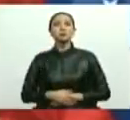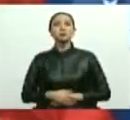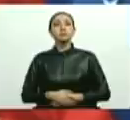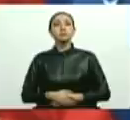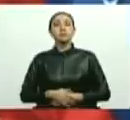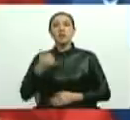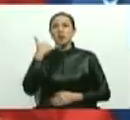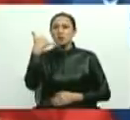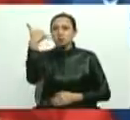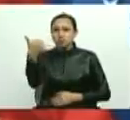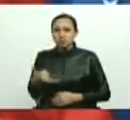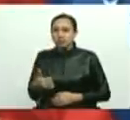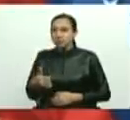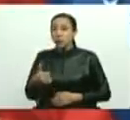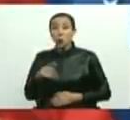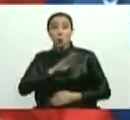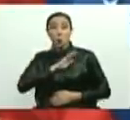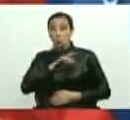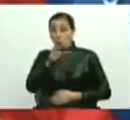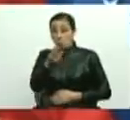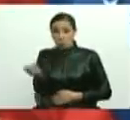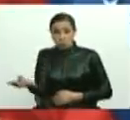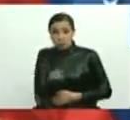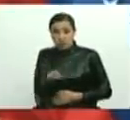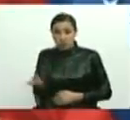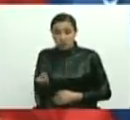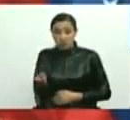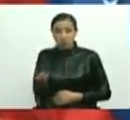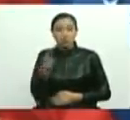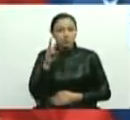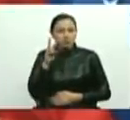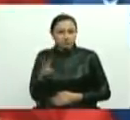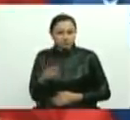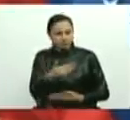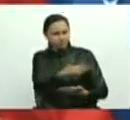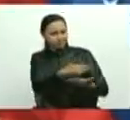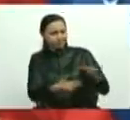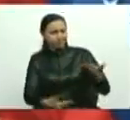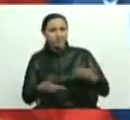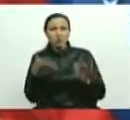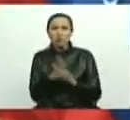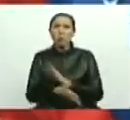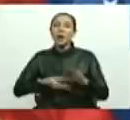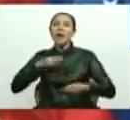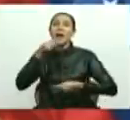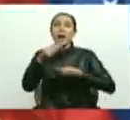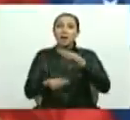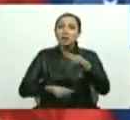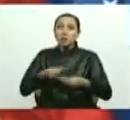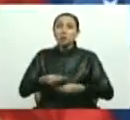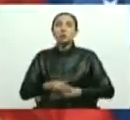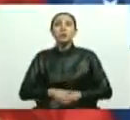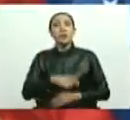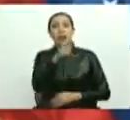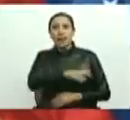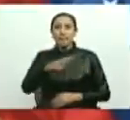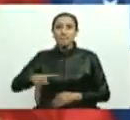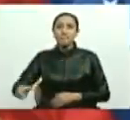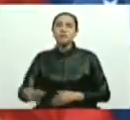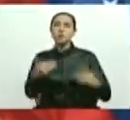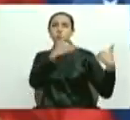telefónicos de los detenidos, se ha evidenciado que las acciones realizadas por los representantes de esta